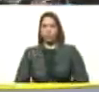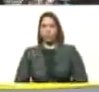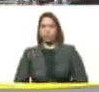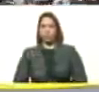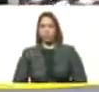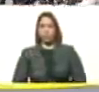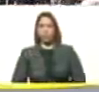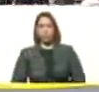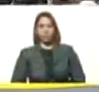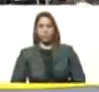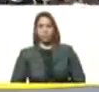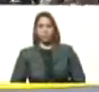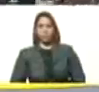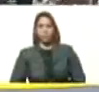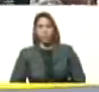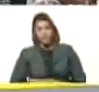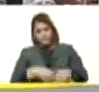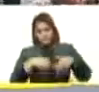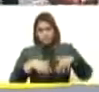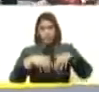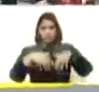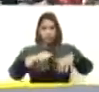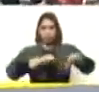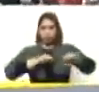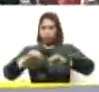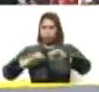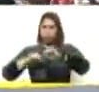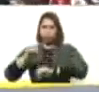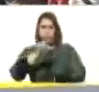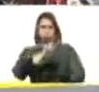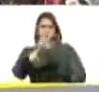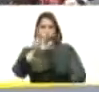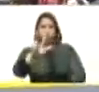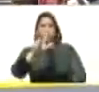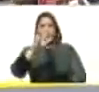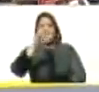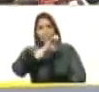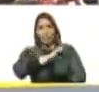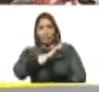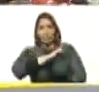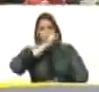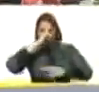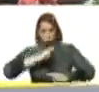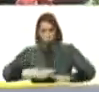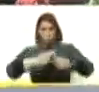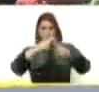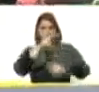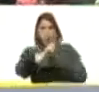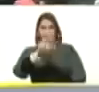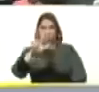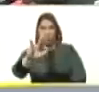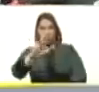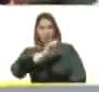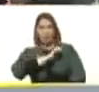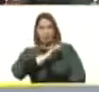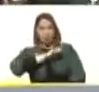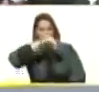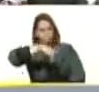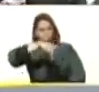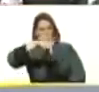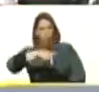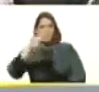Esa movilización de hoy 23 de enero. Quiero rendir homenaje hoy 23 de enero a